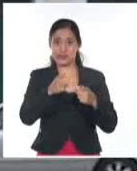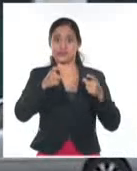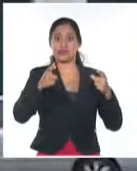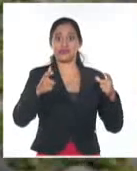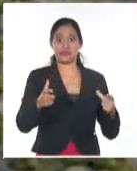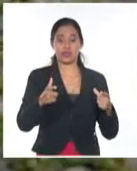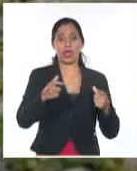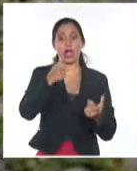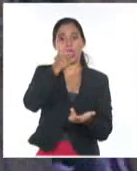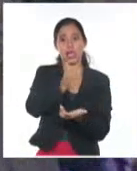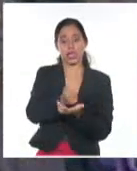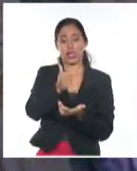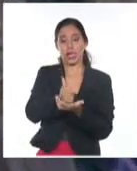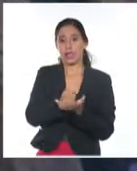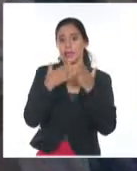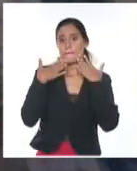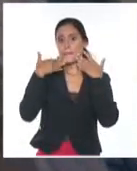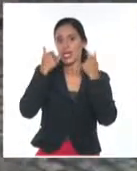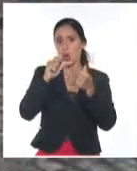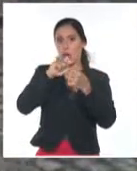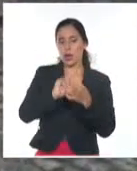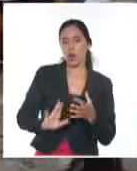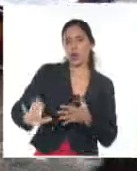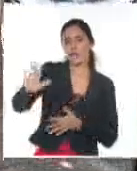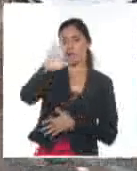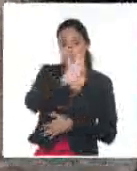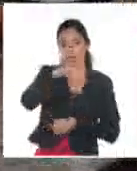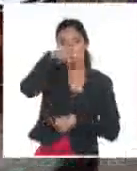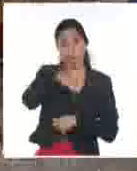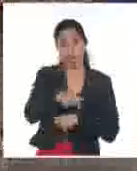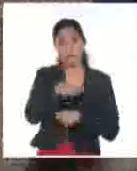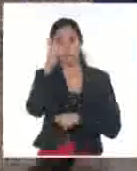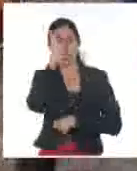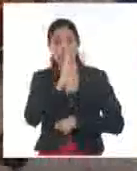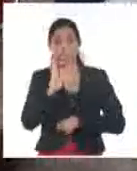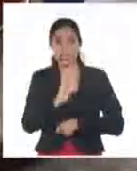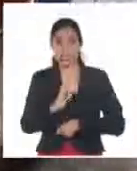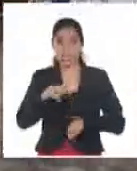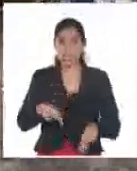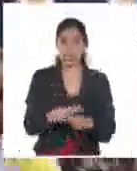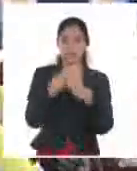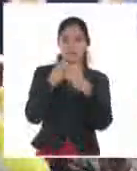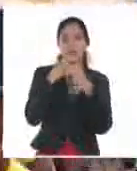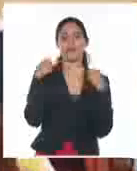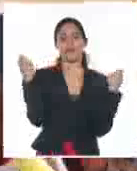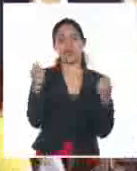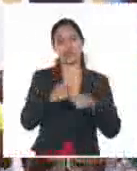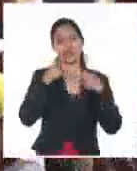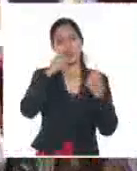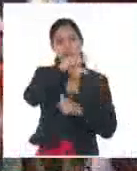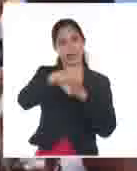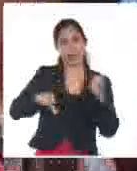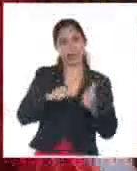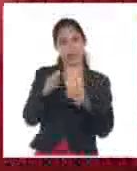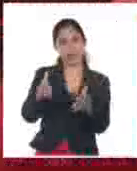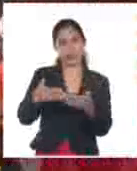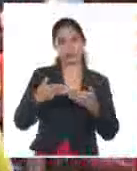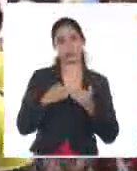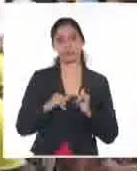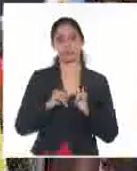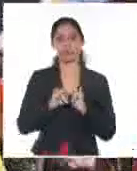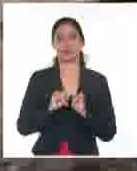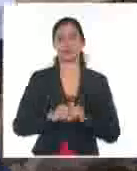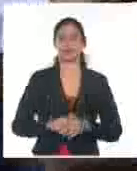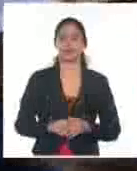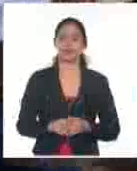Che, joya de la geografía brasileña que honra la presente edición del Festival del Caribe. Karina Sotomayor y Arlín Labañino,